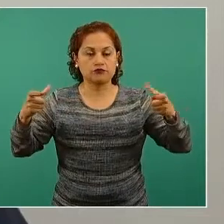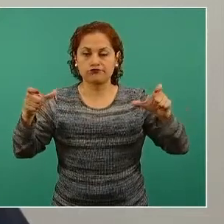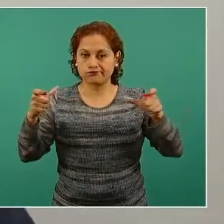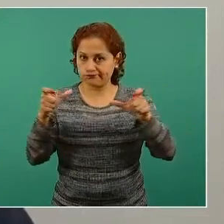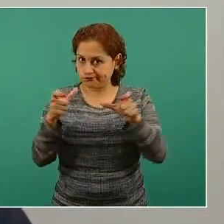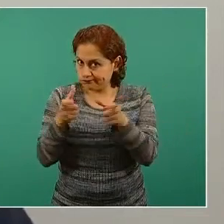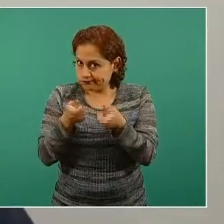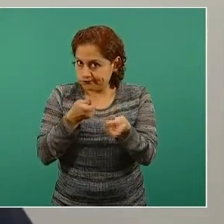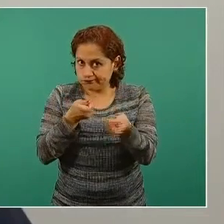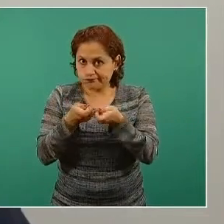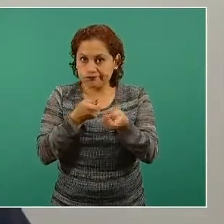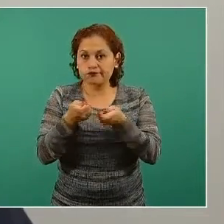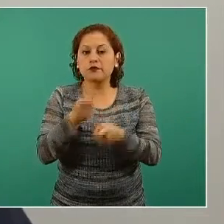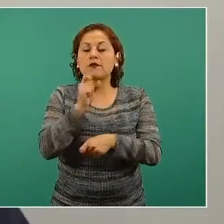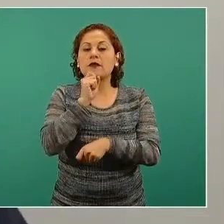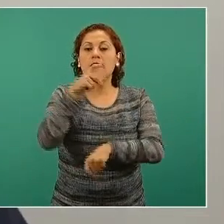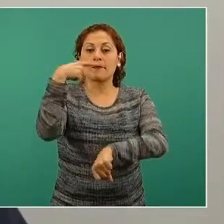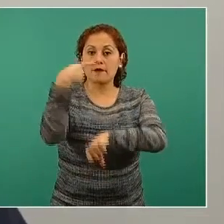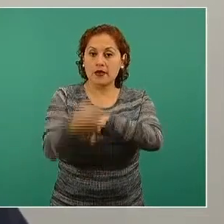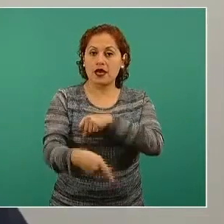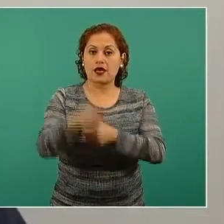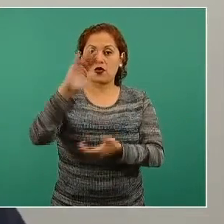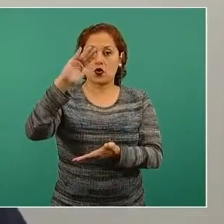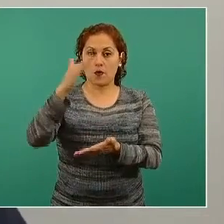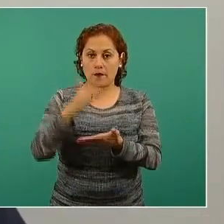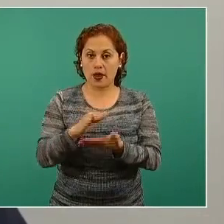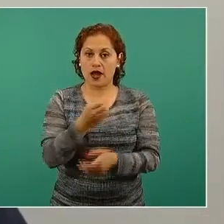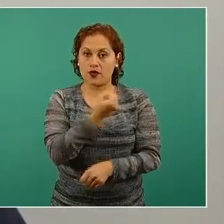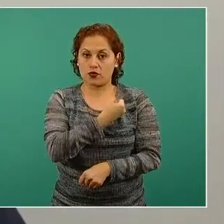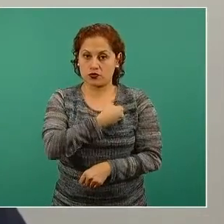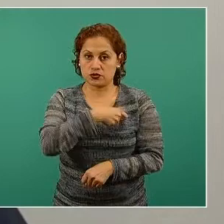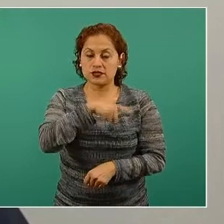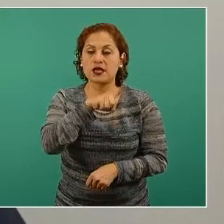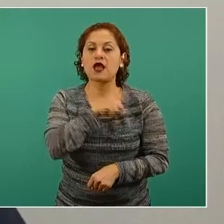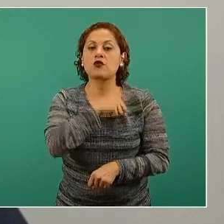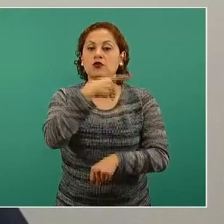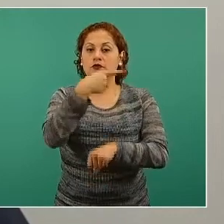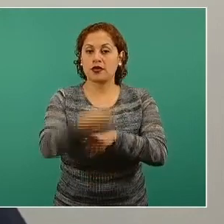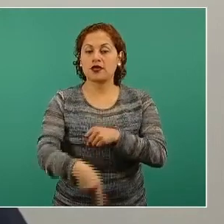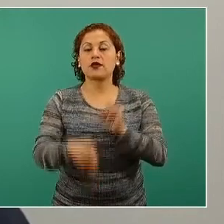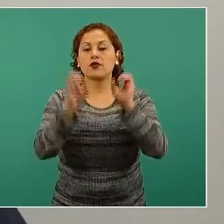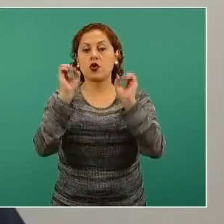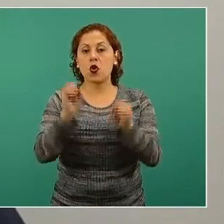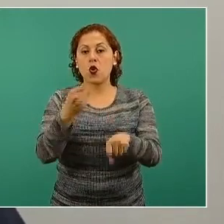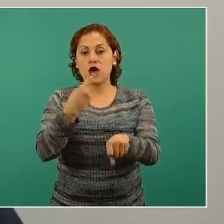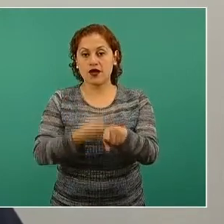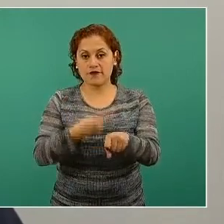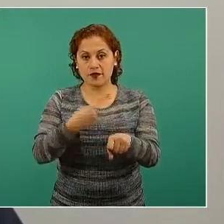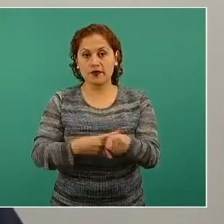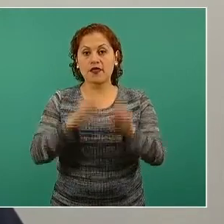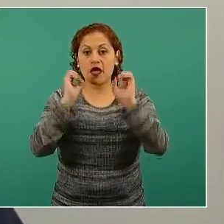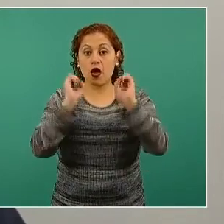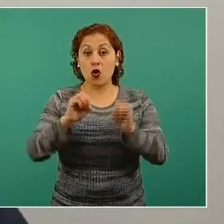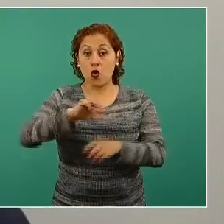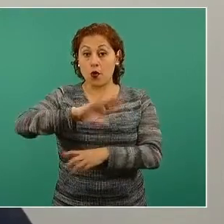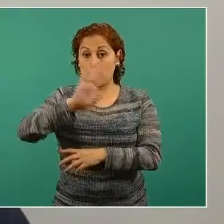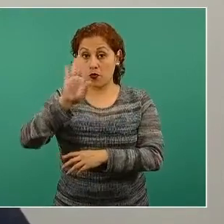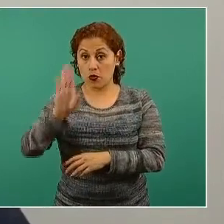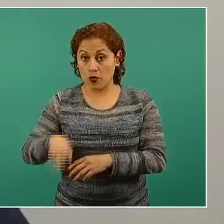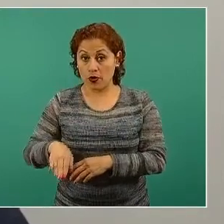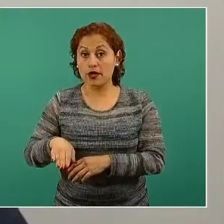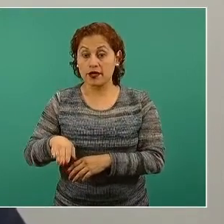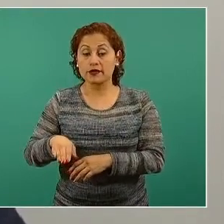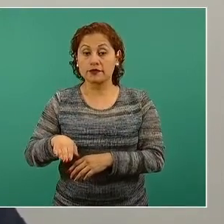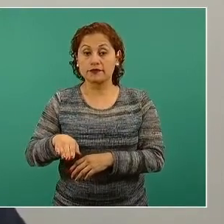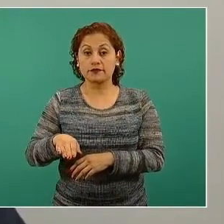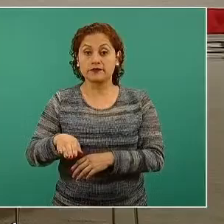de enfermar, el riesgo de desarrollar enfermedad grave o crítica, y por lo tanto el riesgo de fallecer a consecuencias